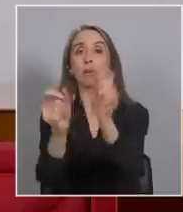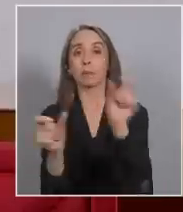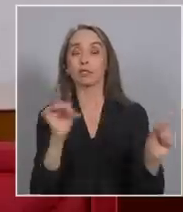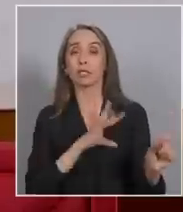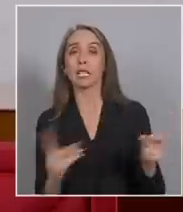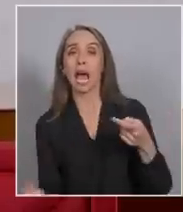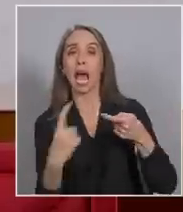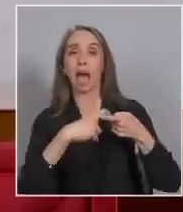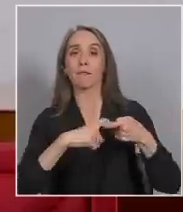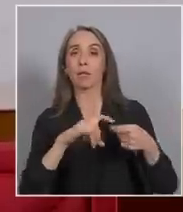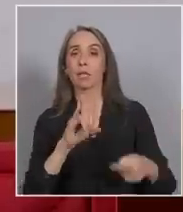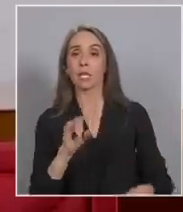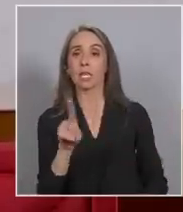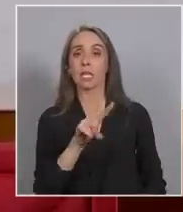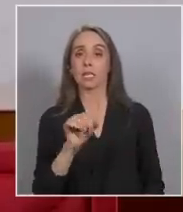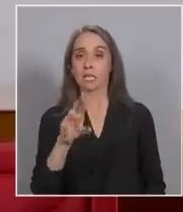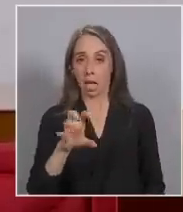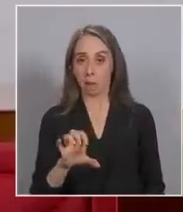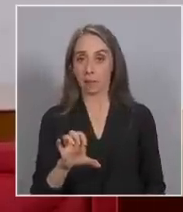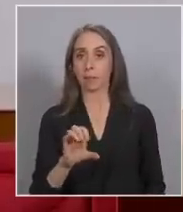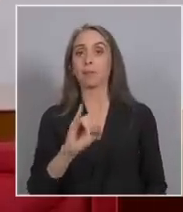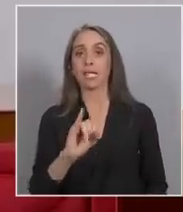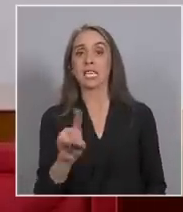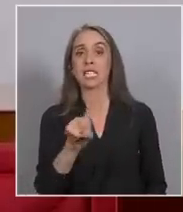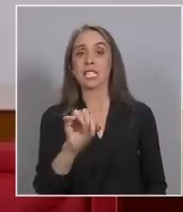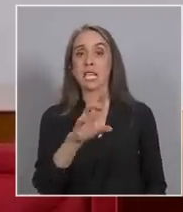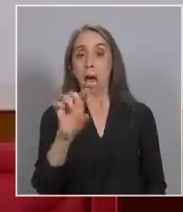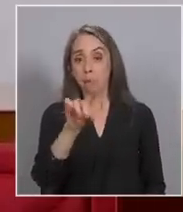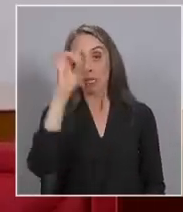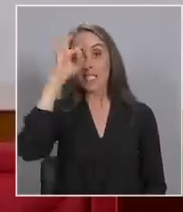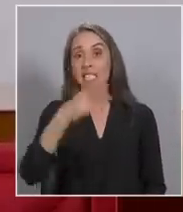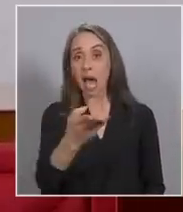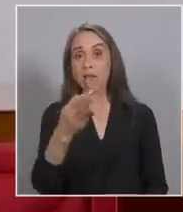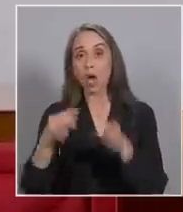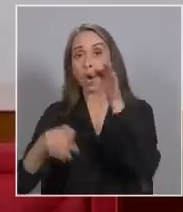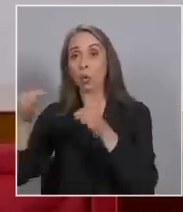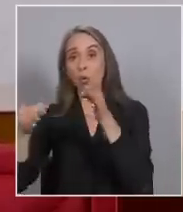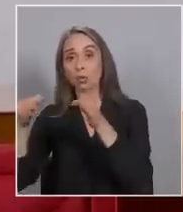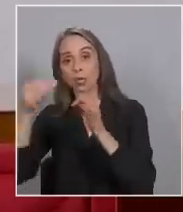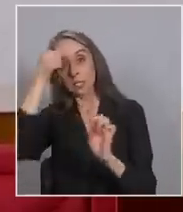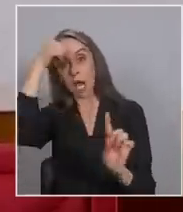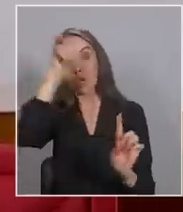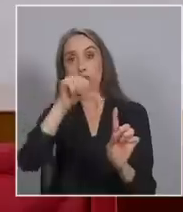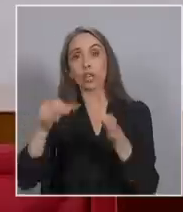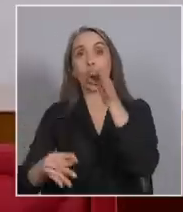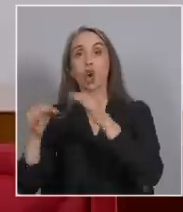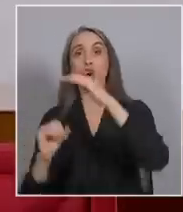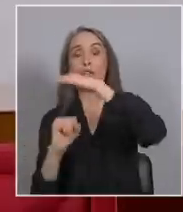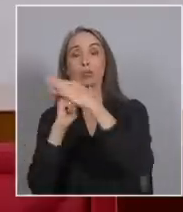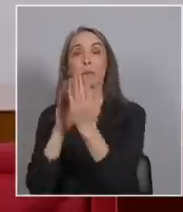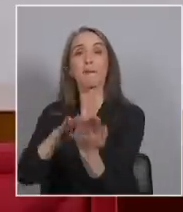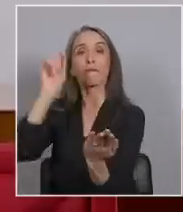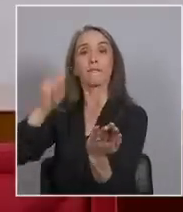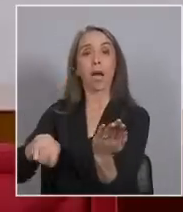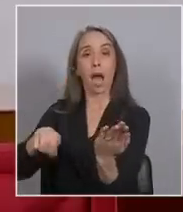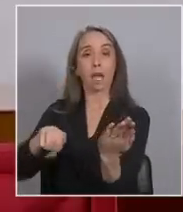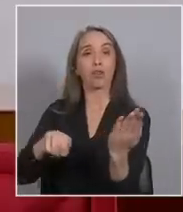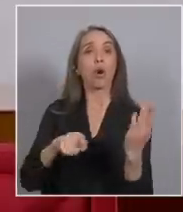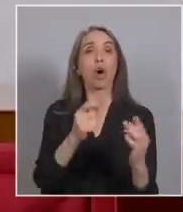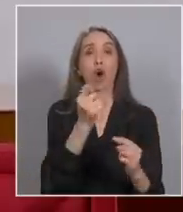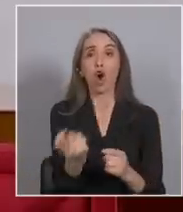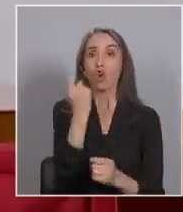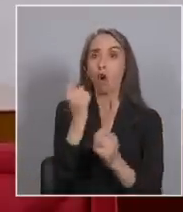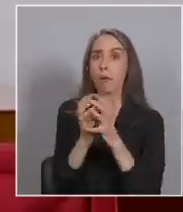están afiliadas a una ISAPRE. Las ISAPRES, como todos sabemos, han sido condenadas por la justicia, la Corte Suprema, a devolver los